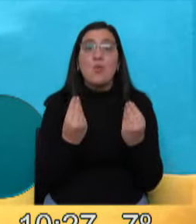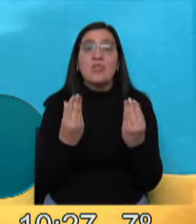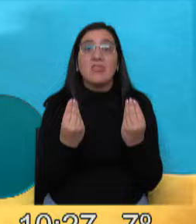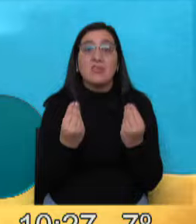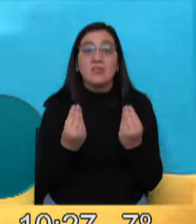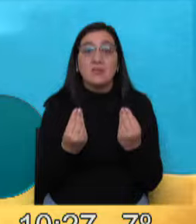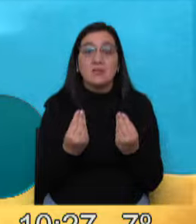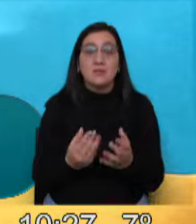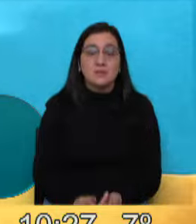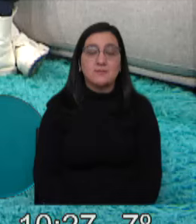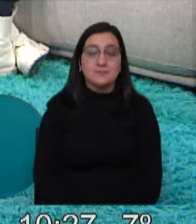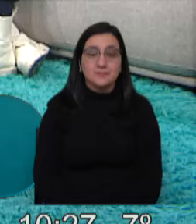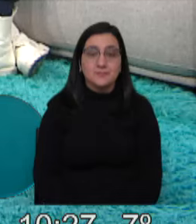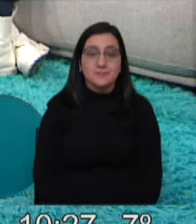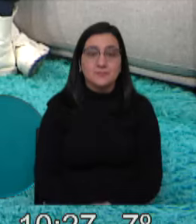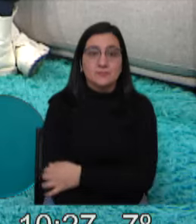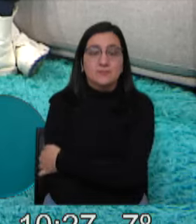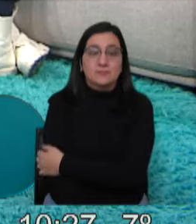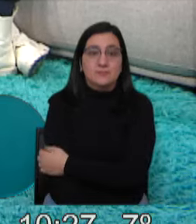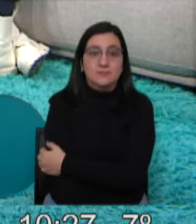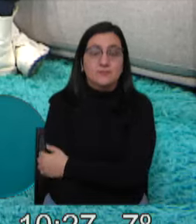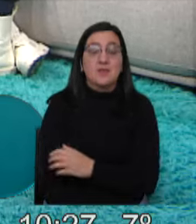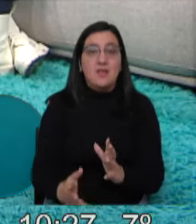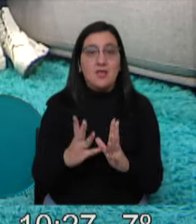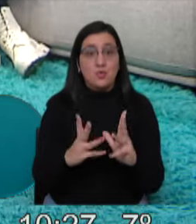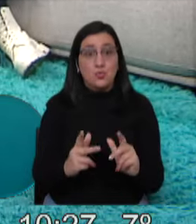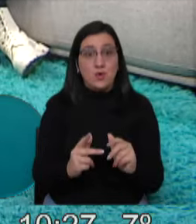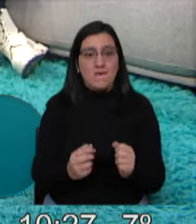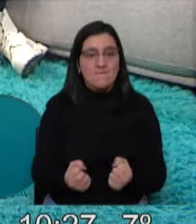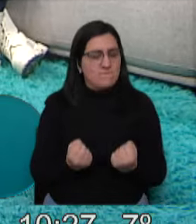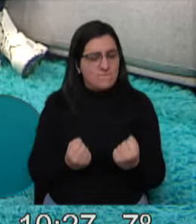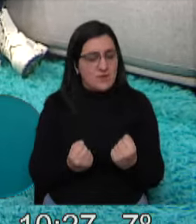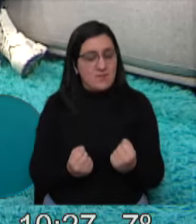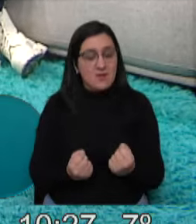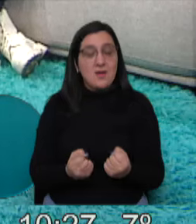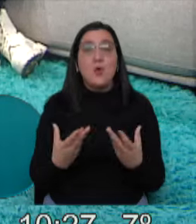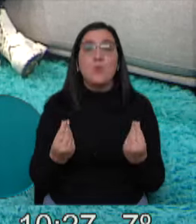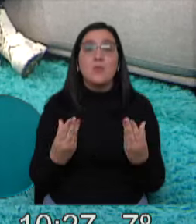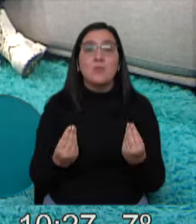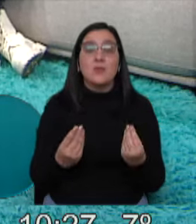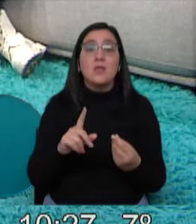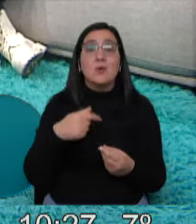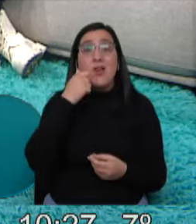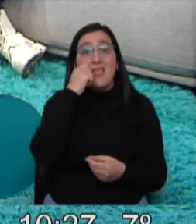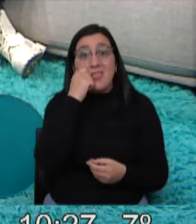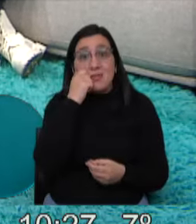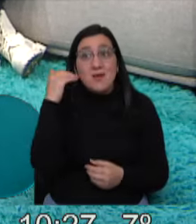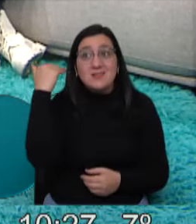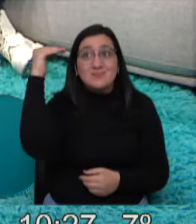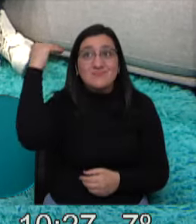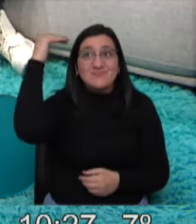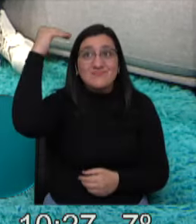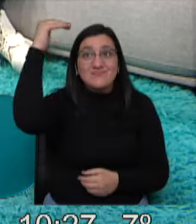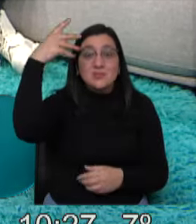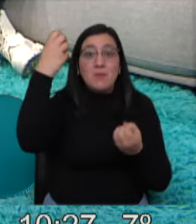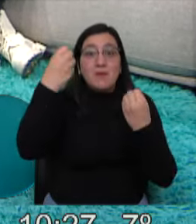esas, entre comillas, esas funciones, ¿tá? Dar la estructura, la firmeza y la hidratación. Y con la edad se va perdiendo el colágeno de la piel, ¿verdad?